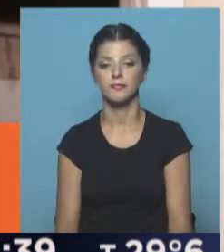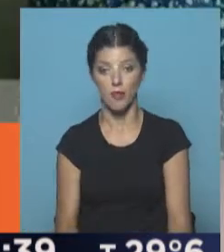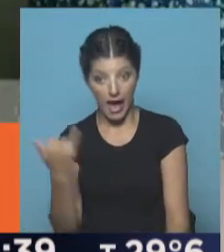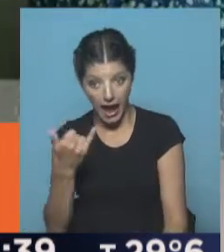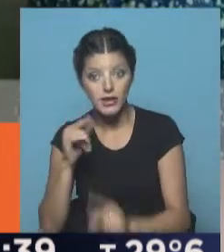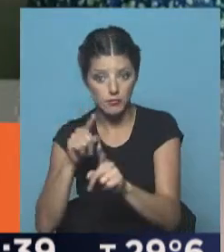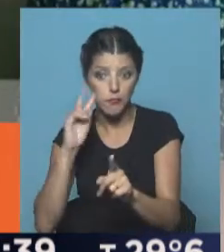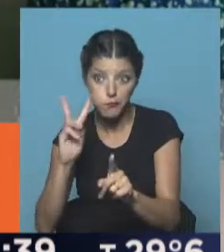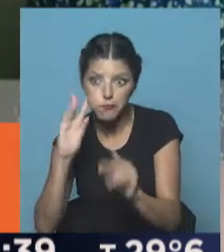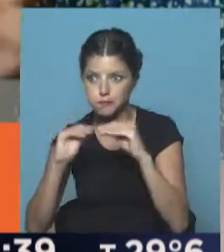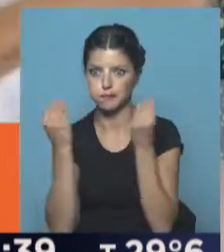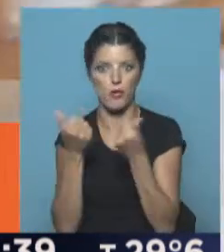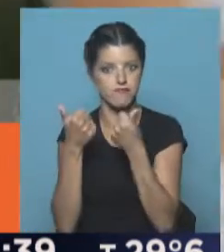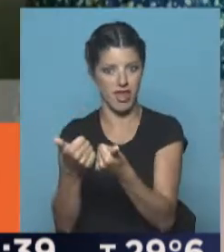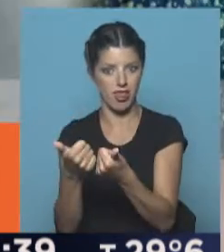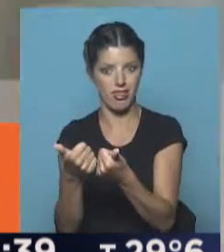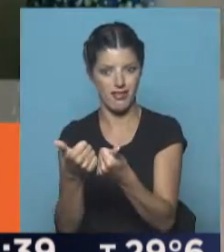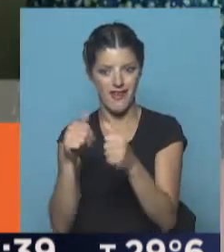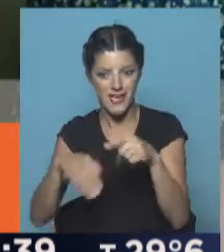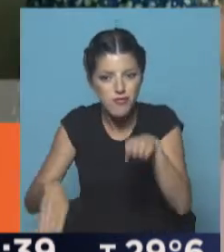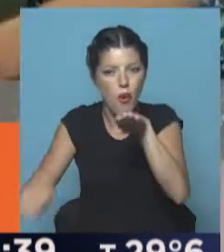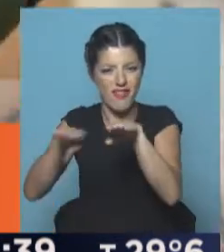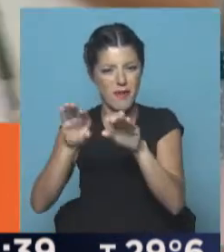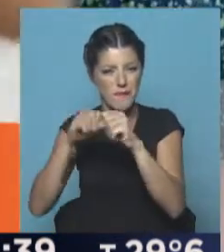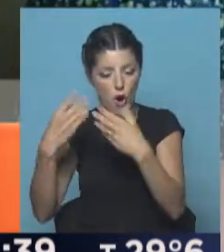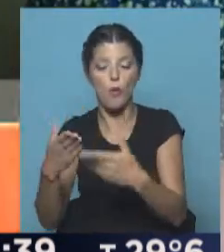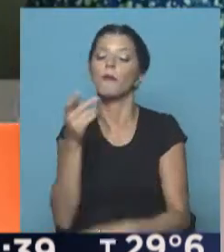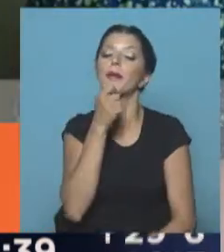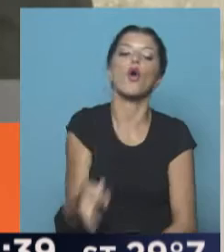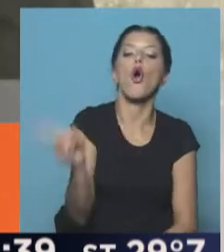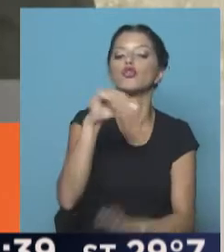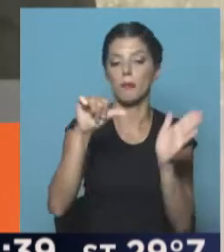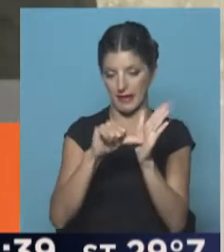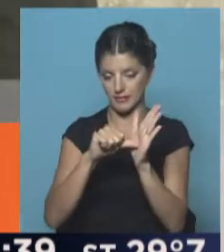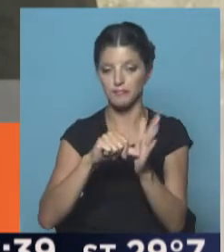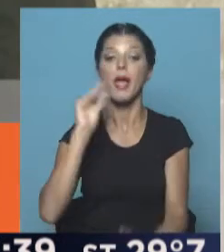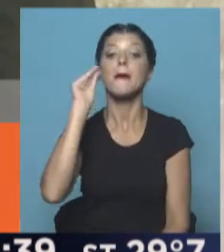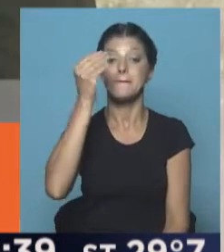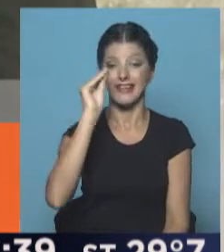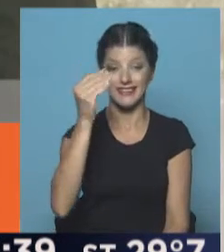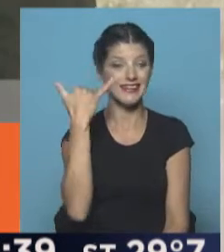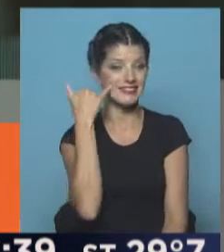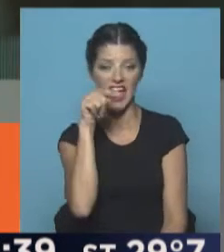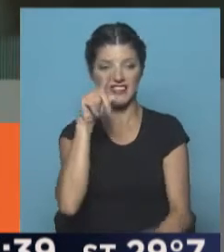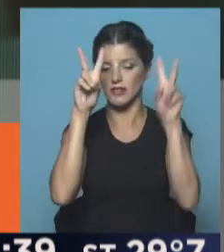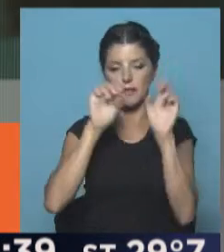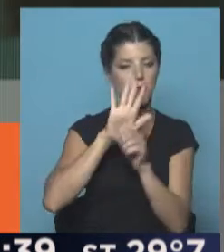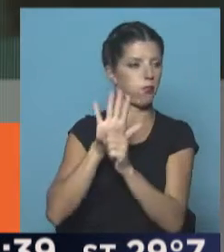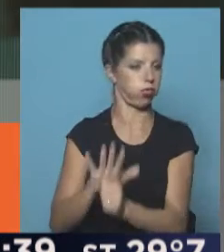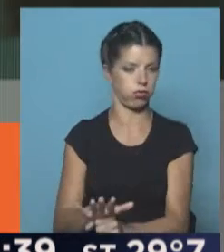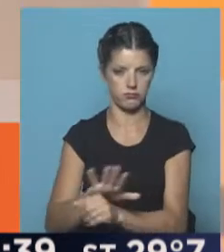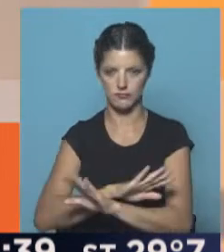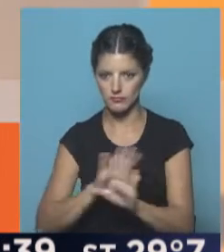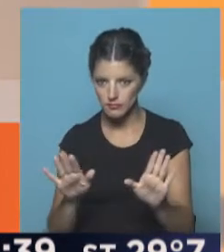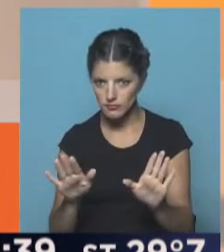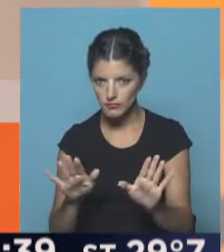resultados se ven, están a la vista. Otros países, el caso de Brasil, ese tema lo ha dejado supeditado. Sí, la postergación es enorme en Brasil. Al